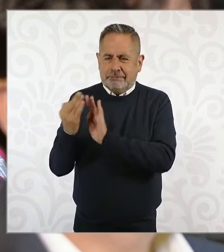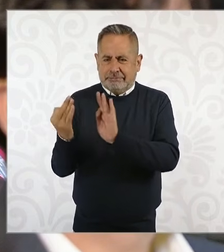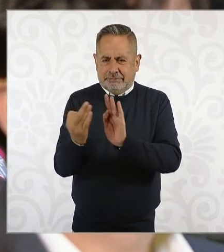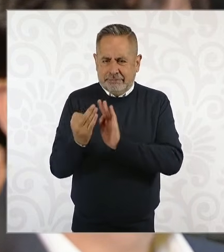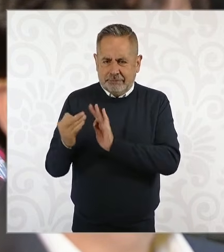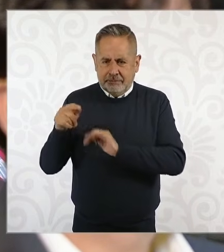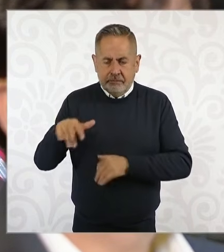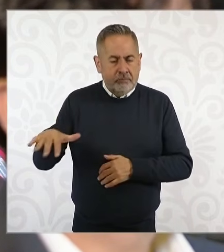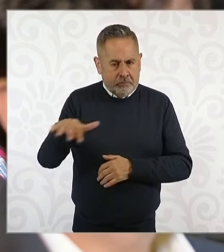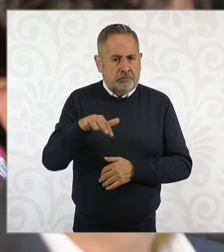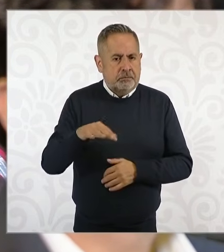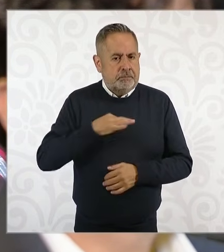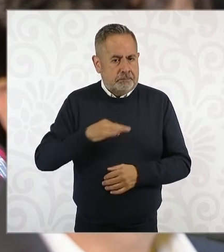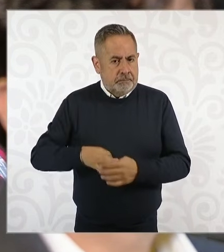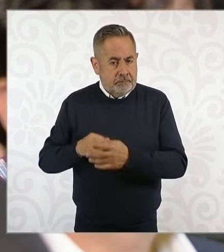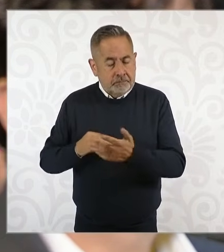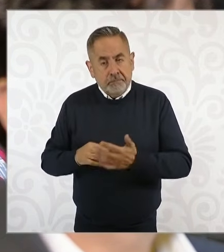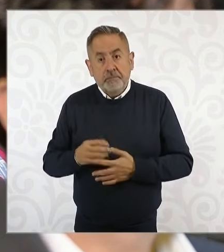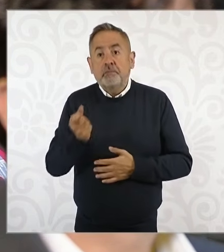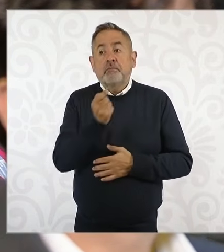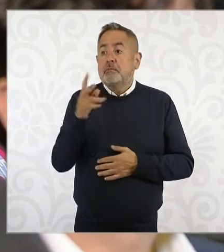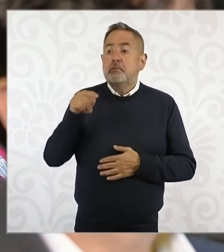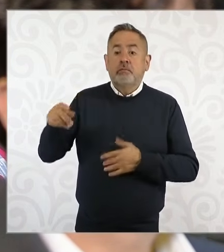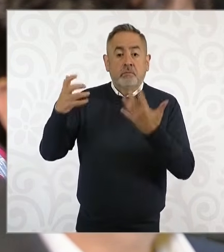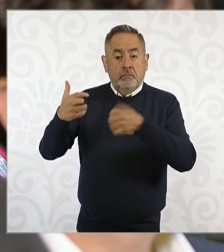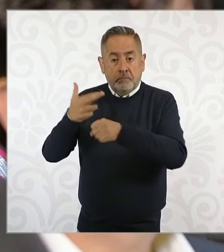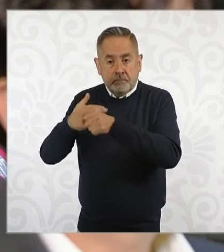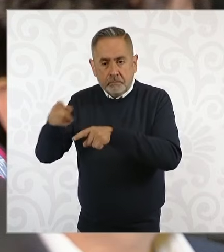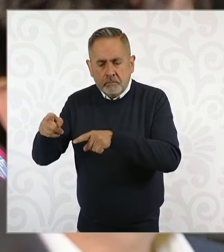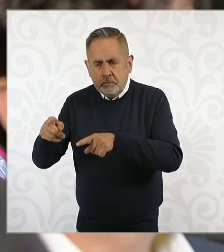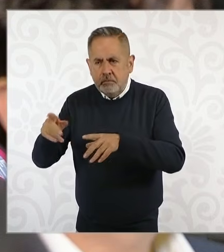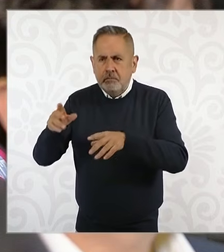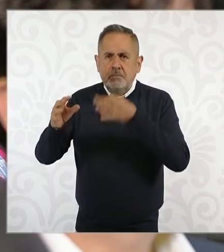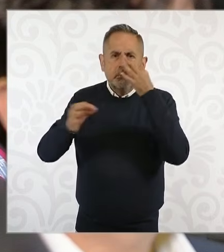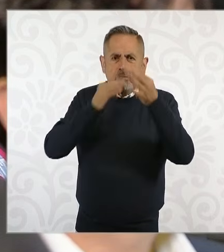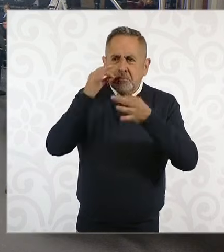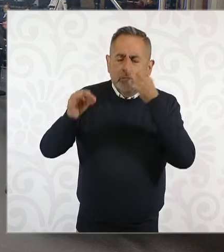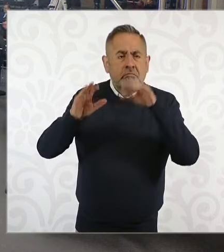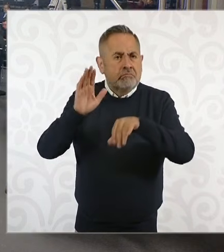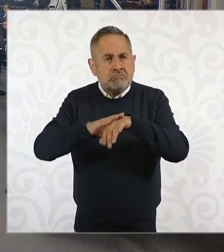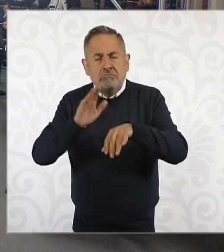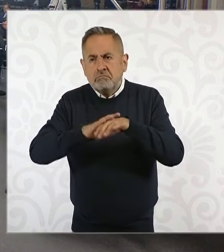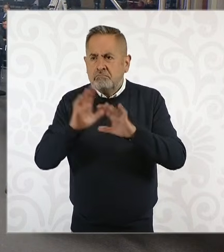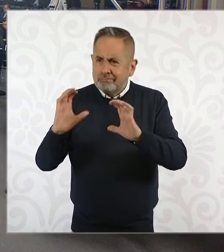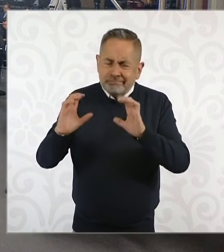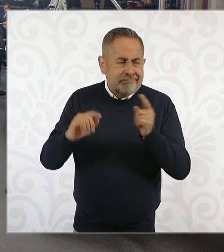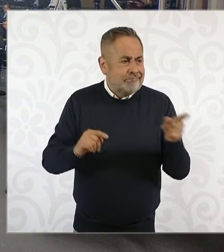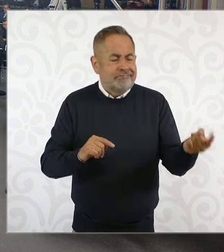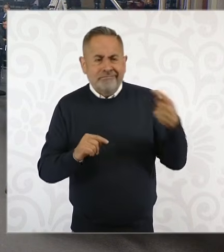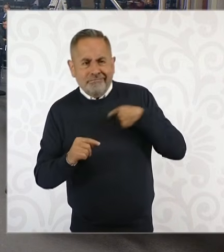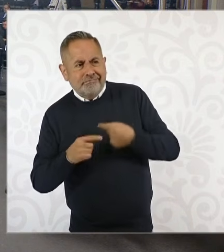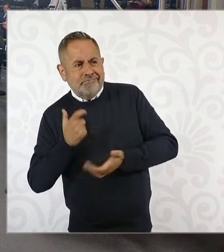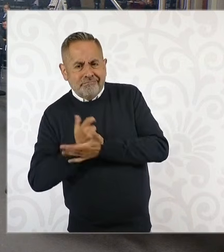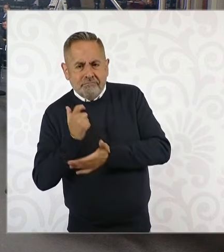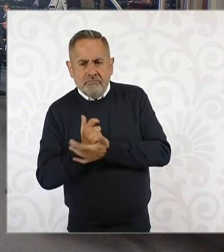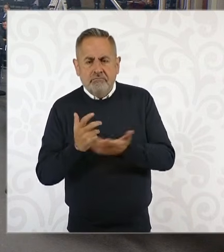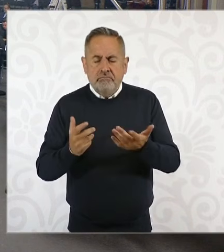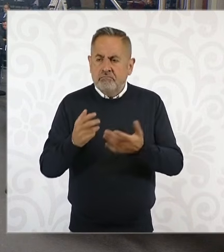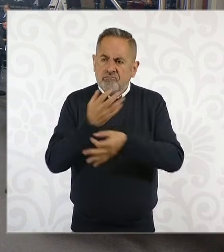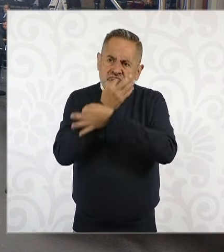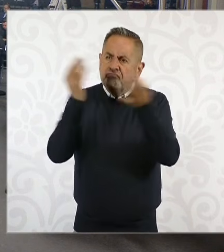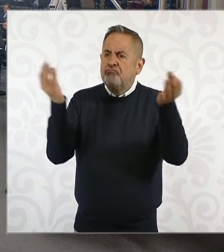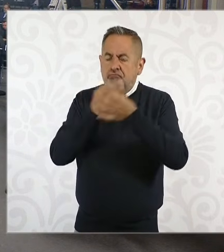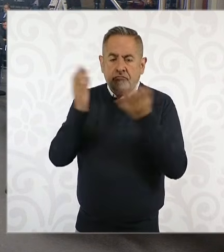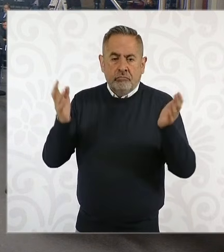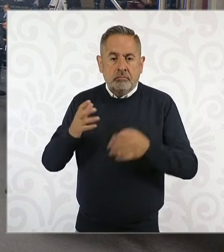Incluso varios empresarios han hablado con estos medios, con varios medios de comunicación, lo han decidido hacer de